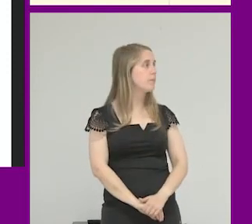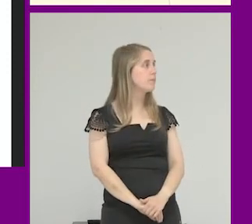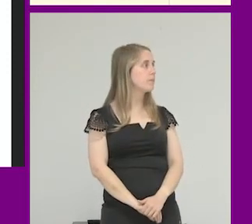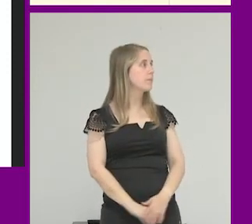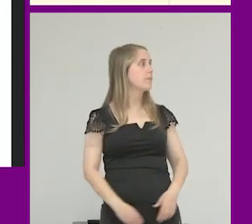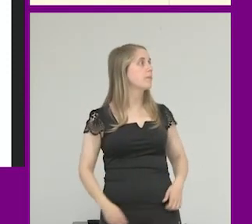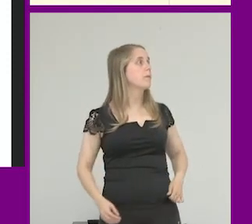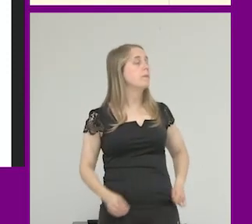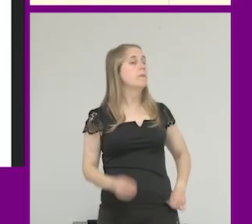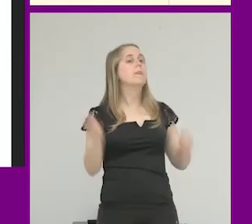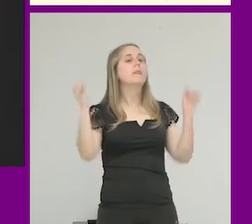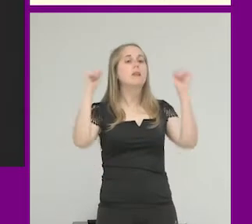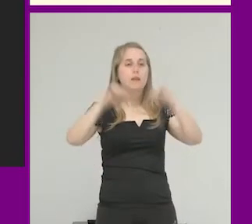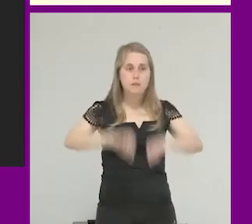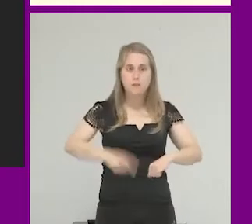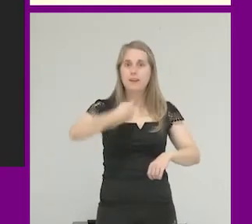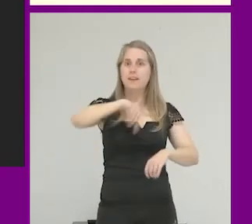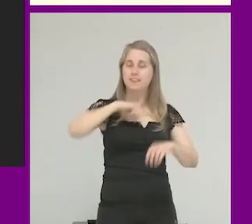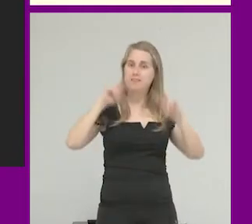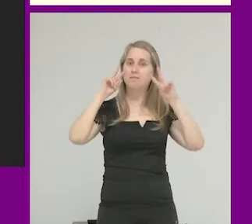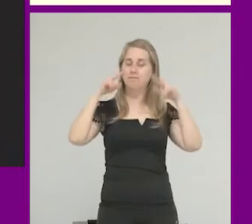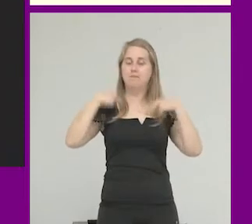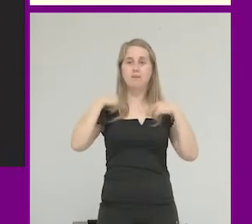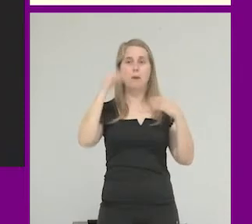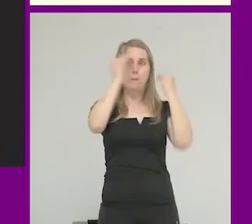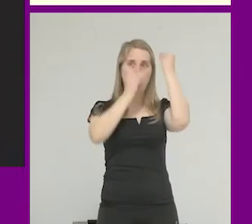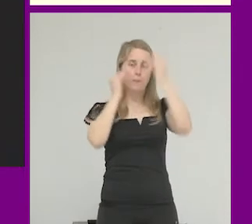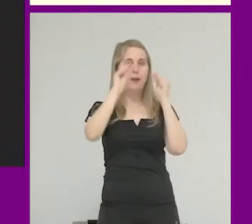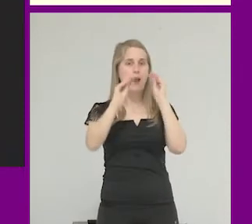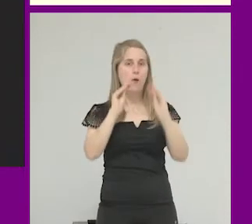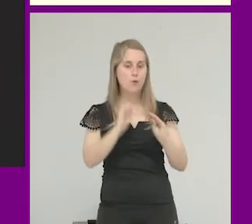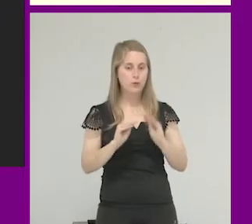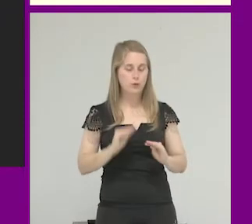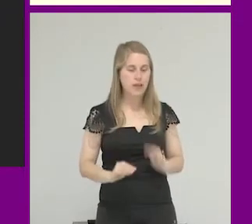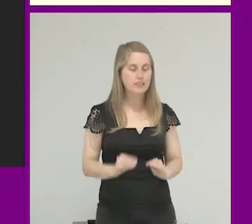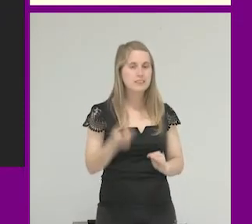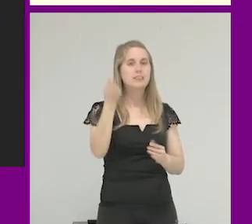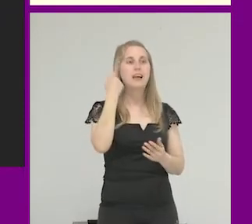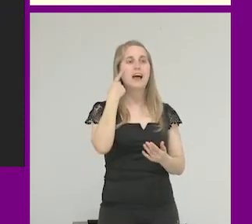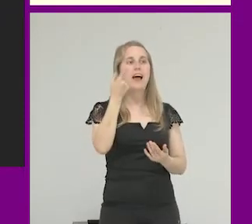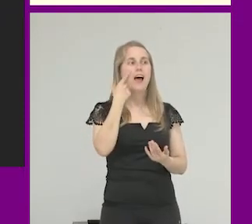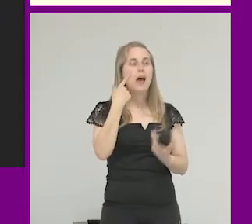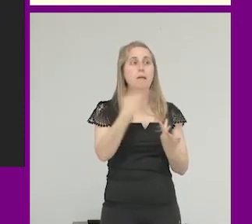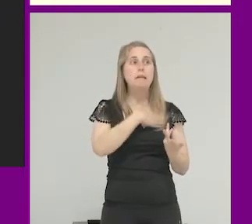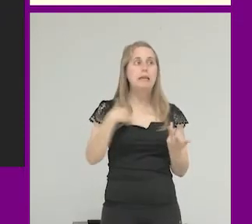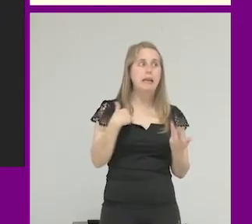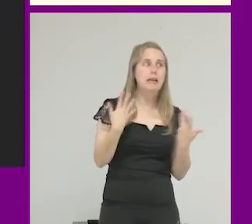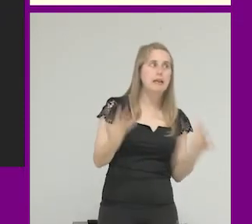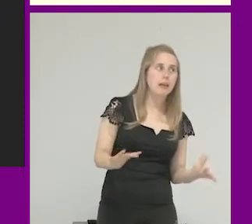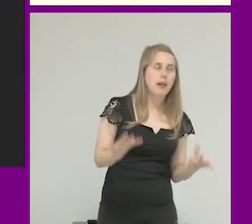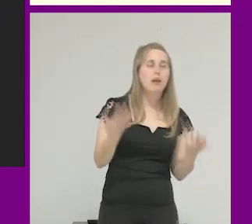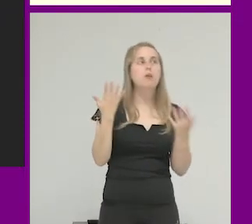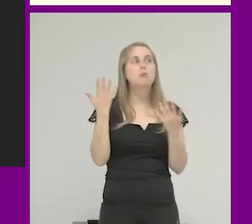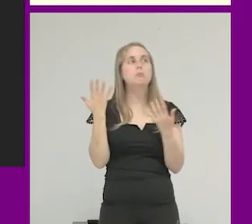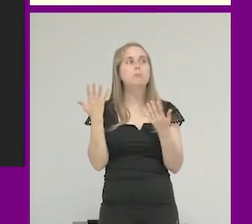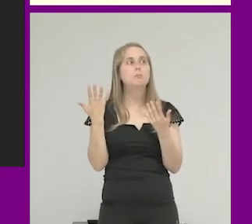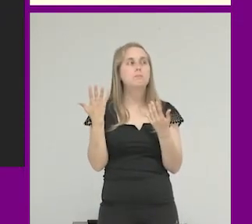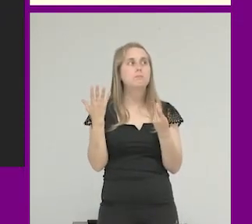Bai, eta gure buruari egin dizkiogun hainbat galdera, ba ikusteko aber zer nahi genuen edo nola nahi genuen